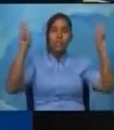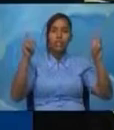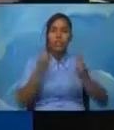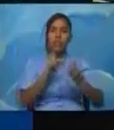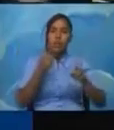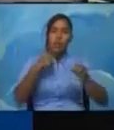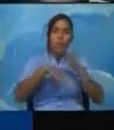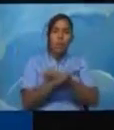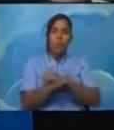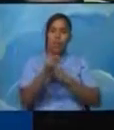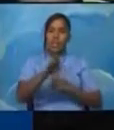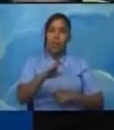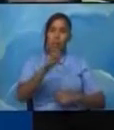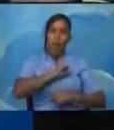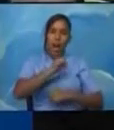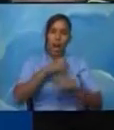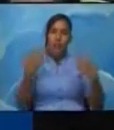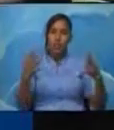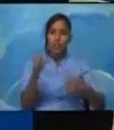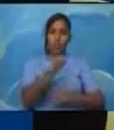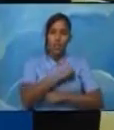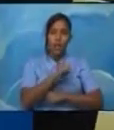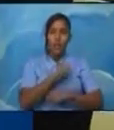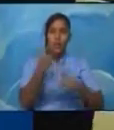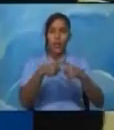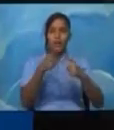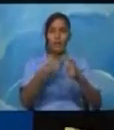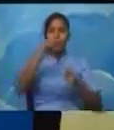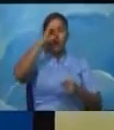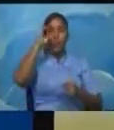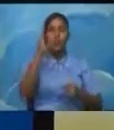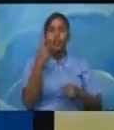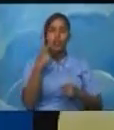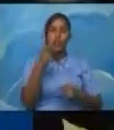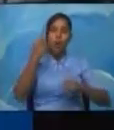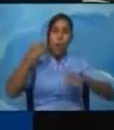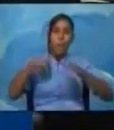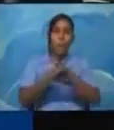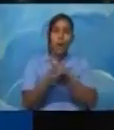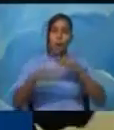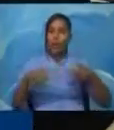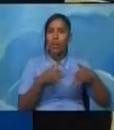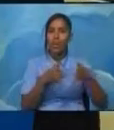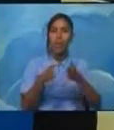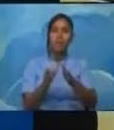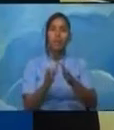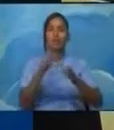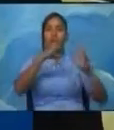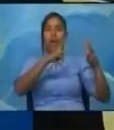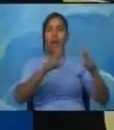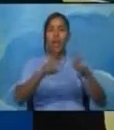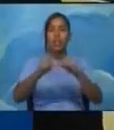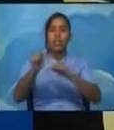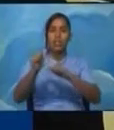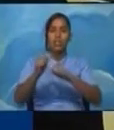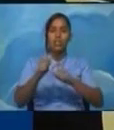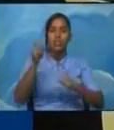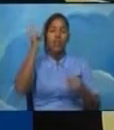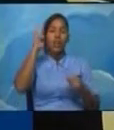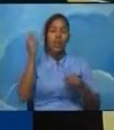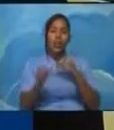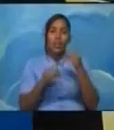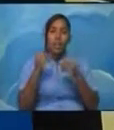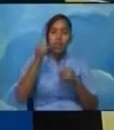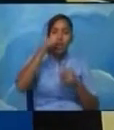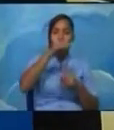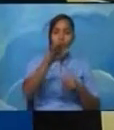a pelear, estamos nerviosos, estamos asustados. Entonces Dios le dijo: ve, vamos camino al desierto. ¿Sabe lo que hizo el pueblo? Eso lo hemos